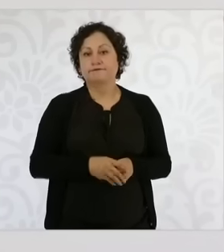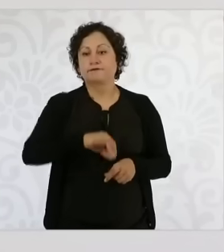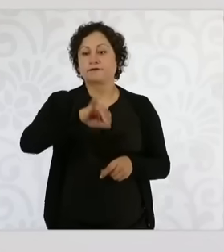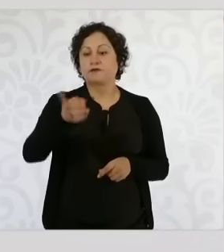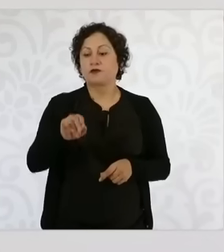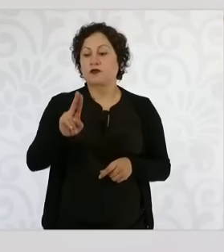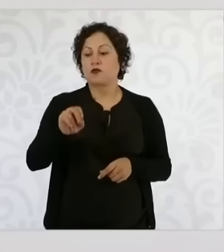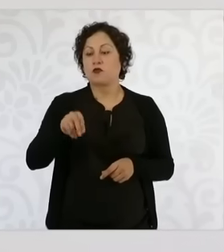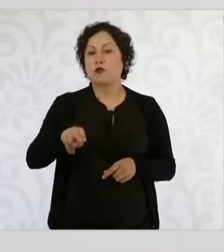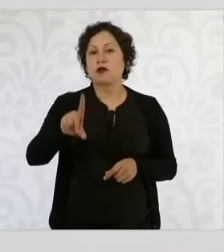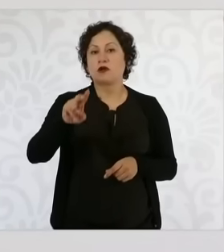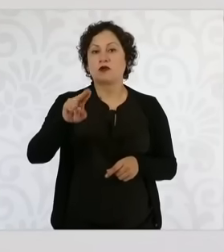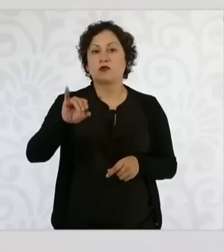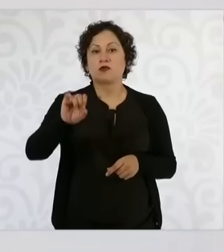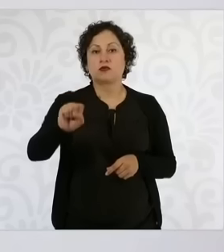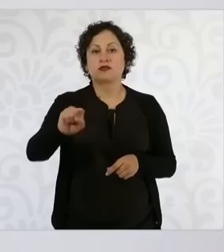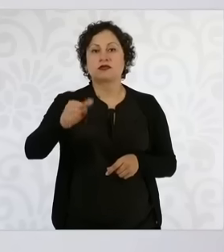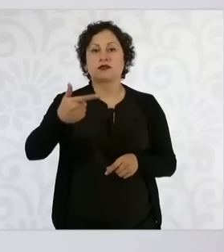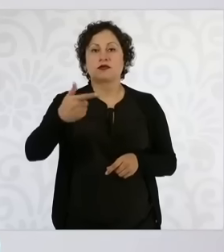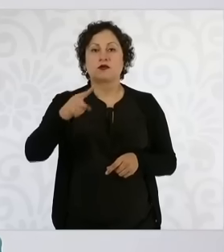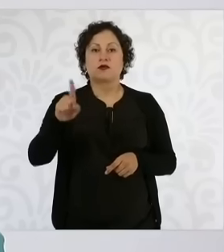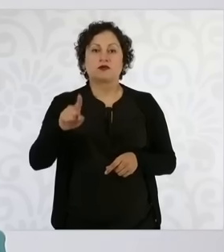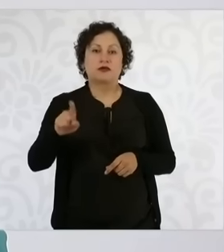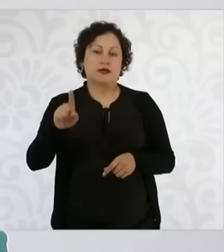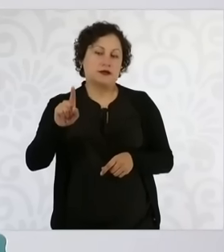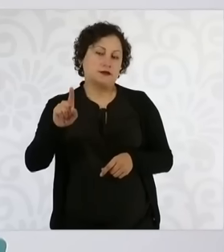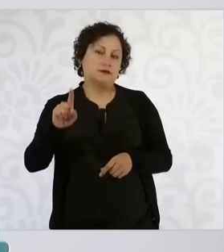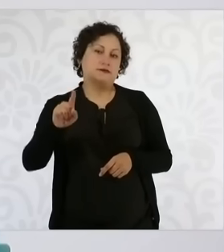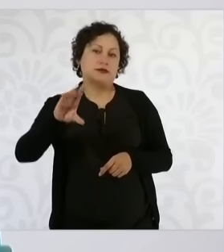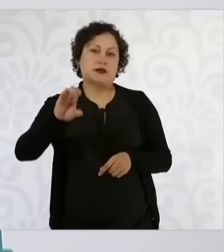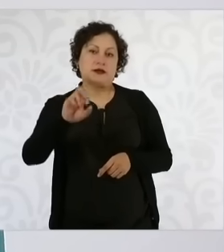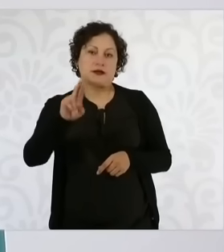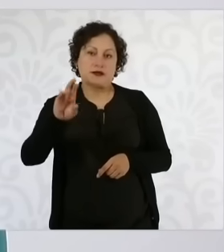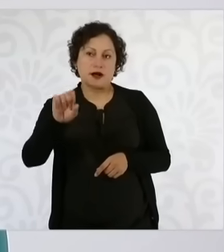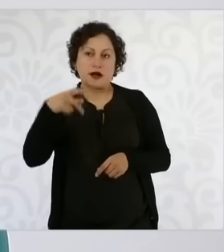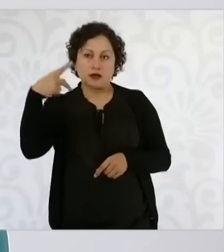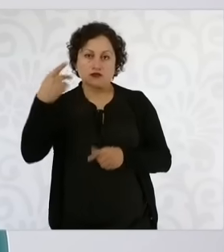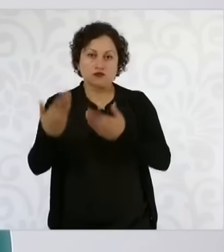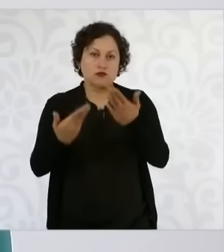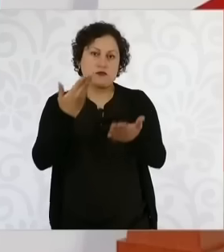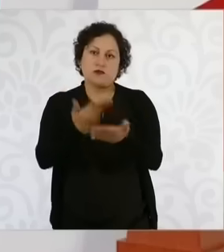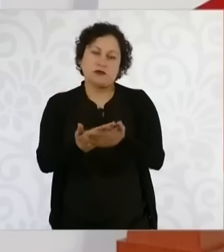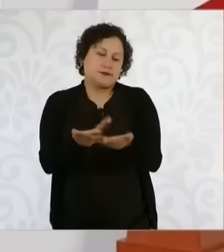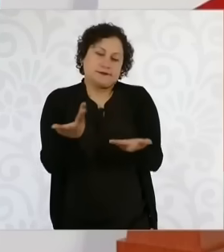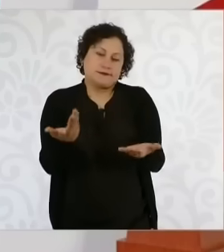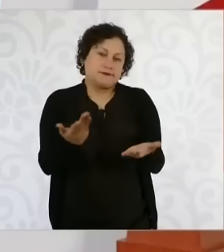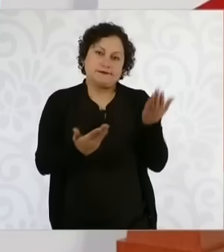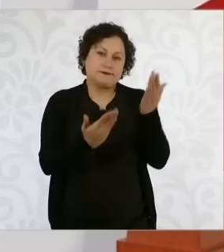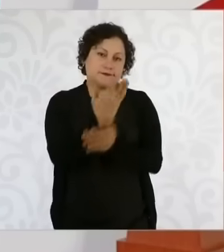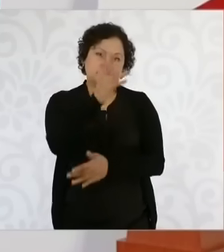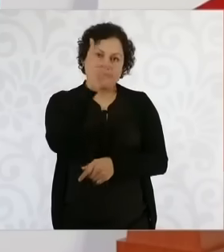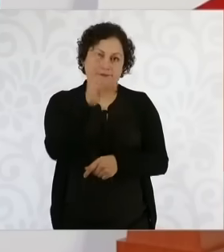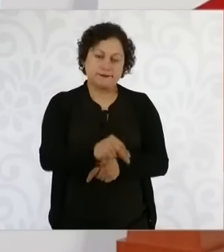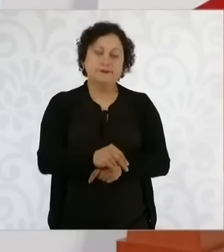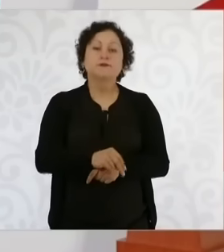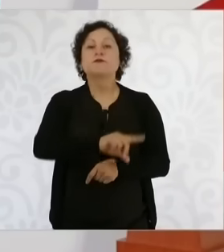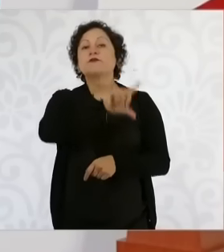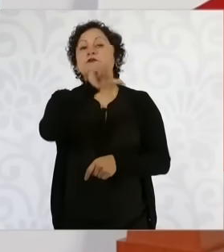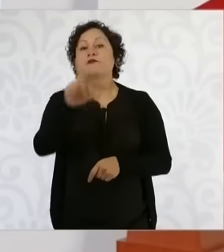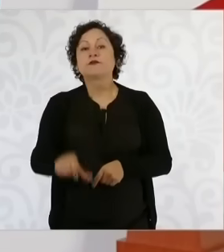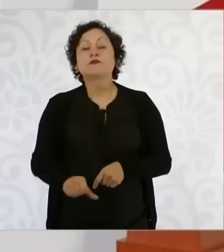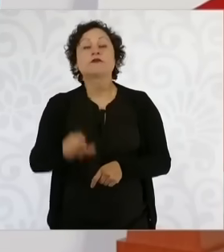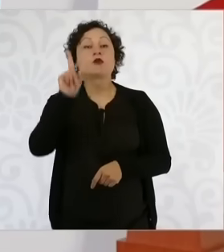Alcántara Carranca. Y también, Entonces, la presidenta, la ministra